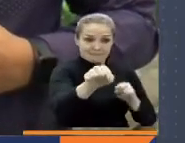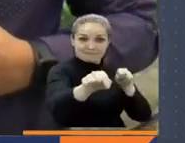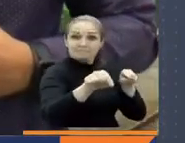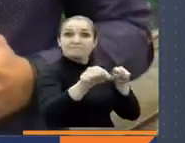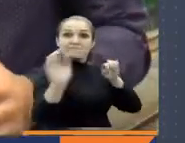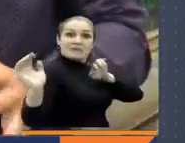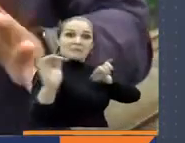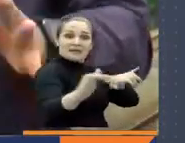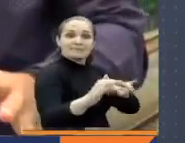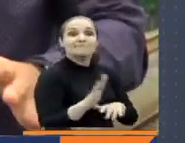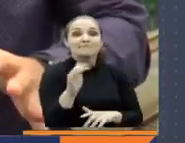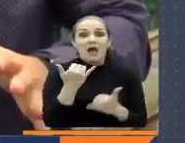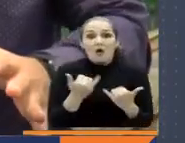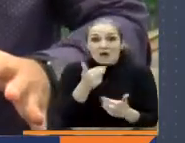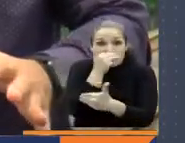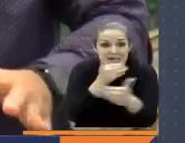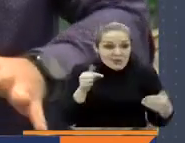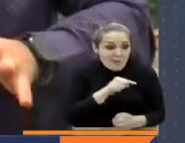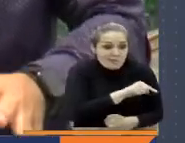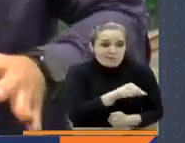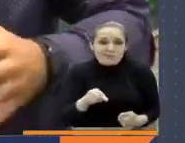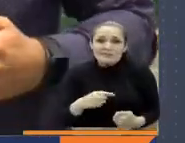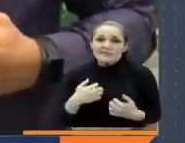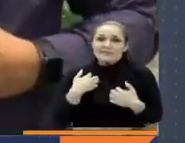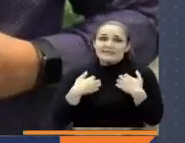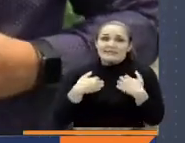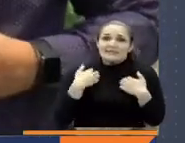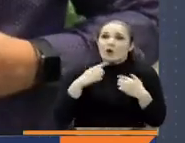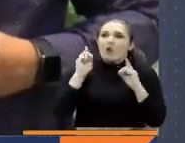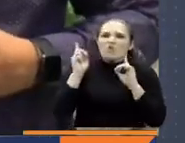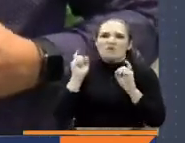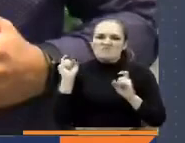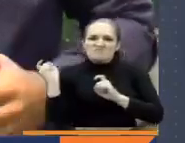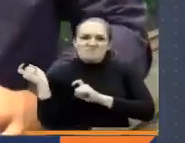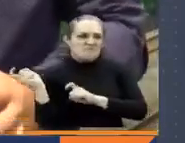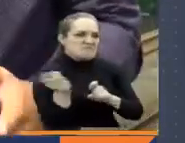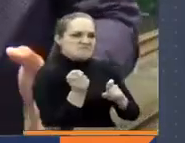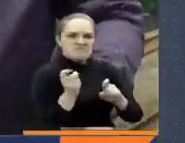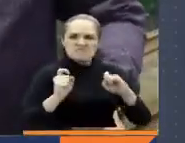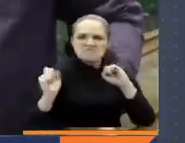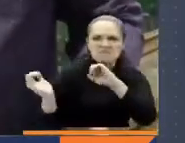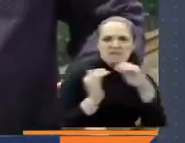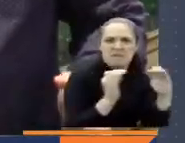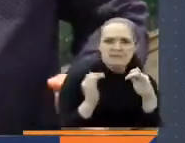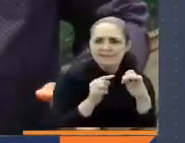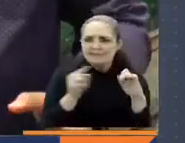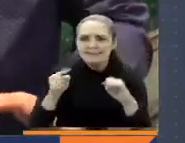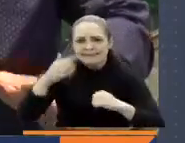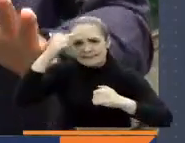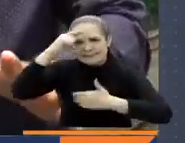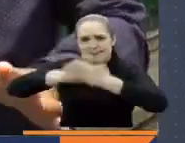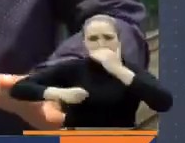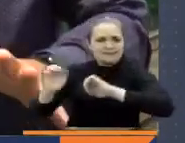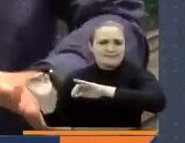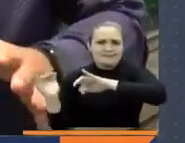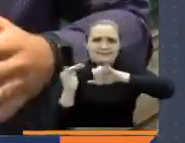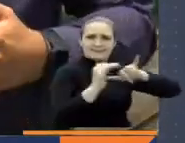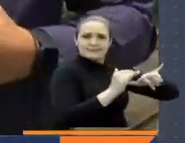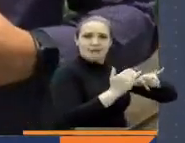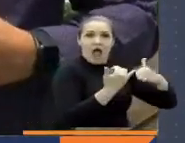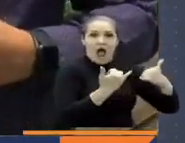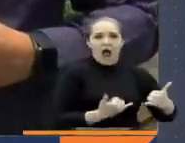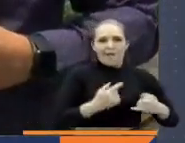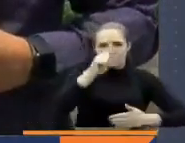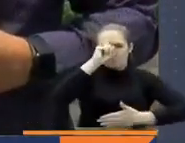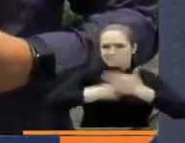conflicto que se vive por las disputas territoriales de grupos armados en la zona. Las autoridades hoy también tienen programada una salida con